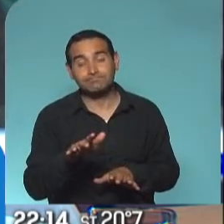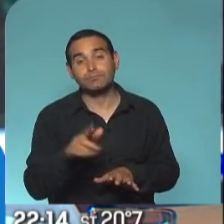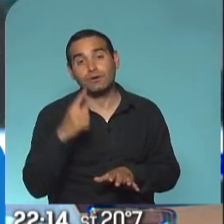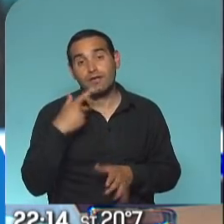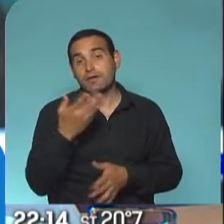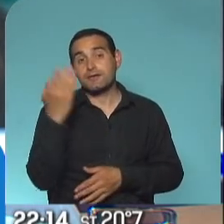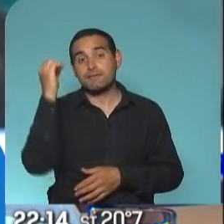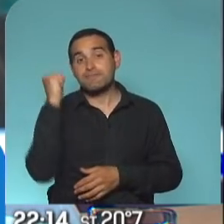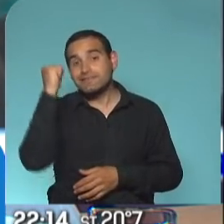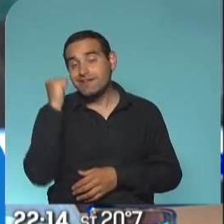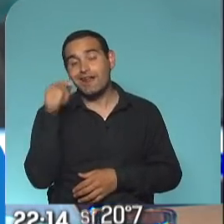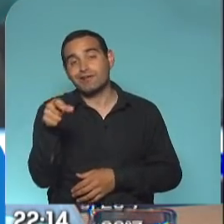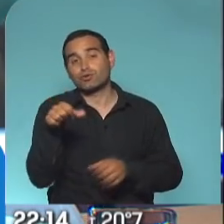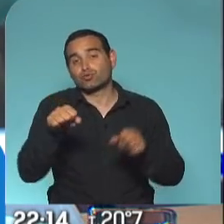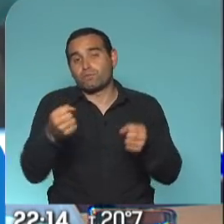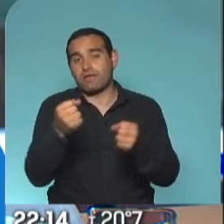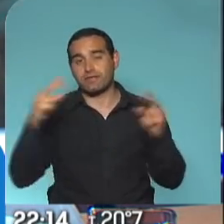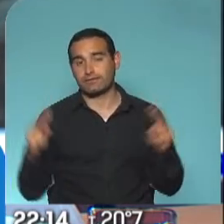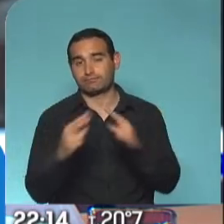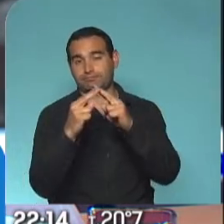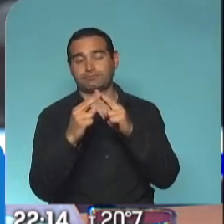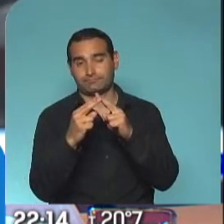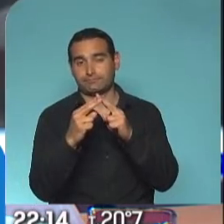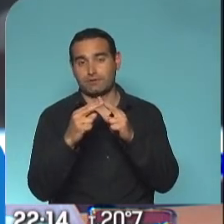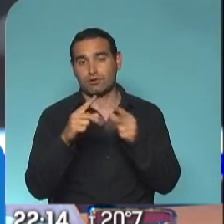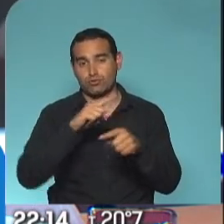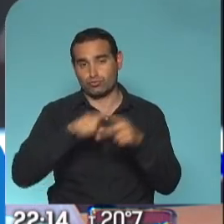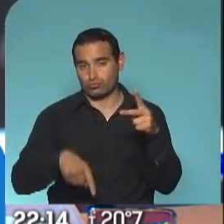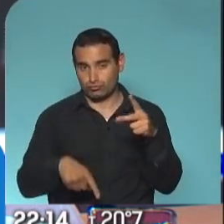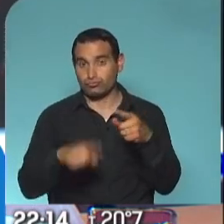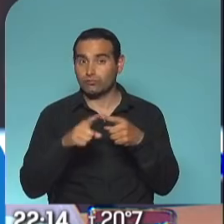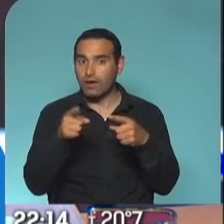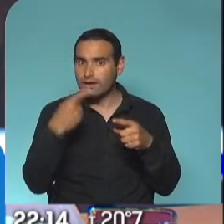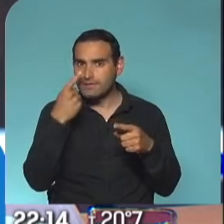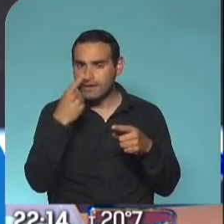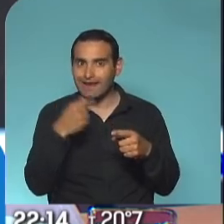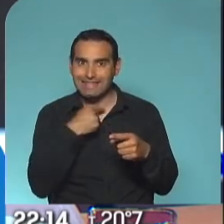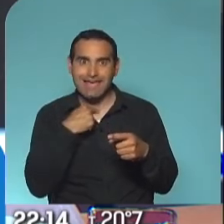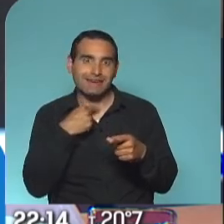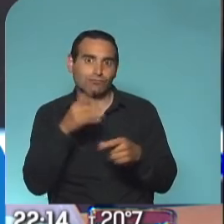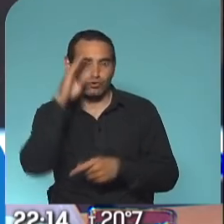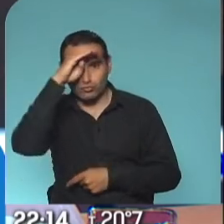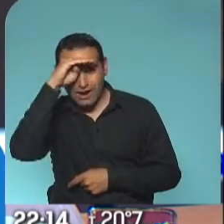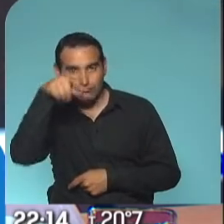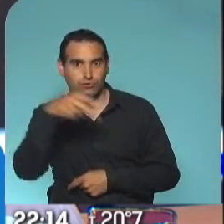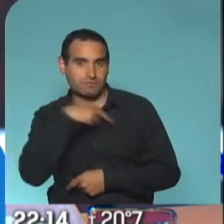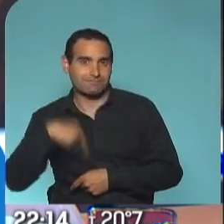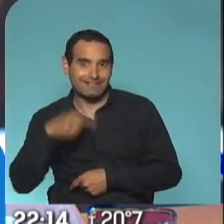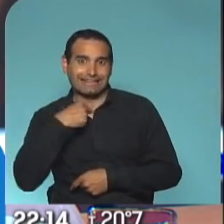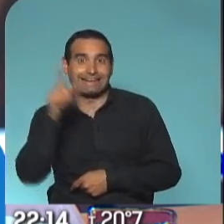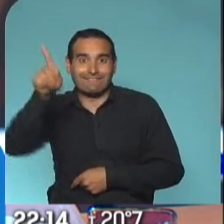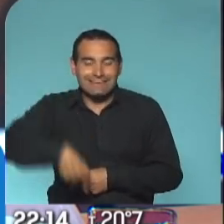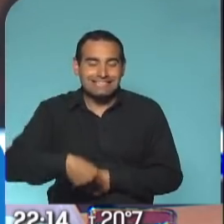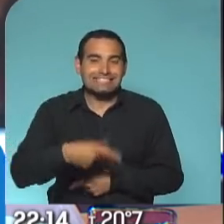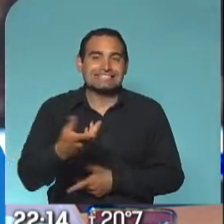llevado a Piñera a suspender el Foro de Cooperación Asia-Pacífico, con mucho interés en que acudieran Donald Trump y Xi Jinping, nada menos,